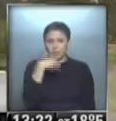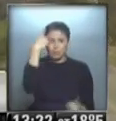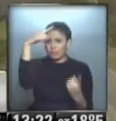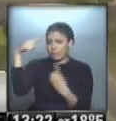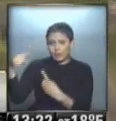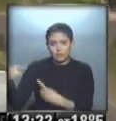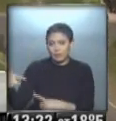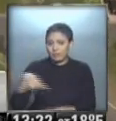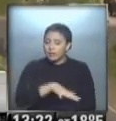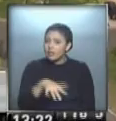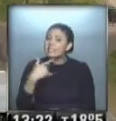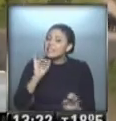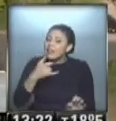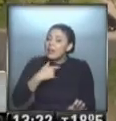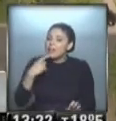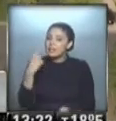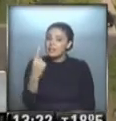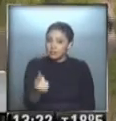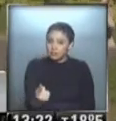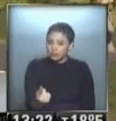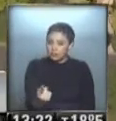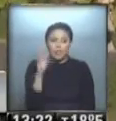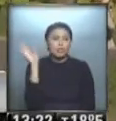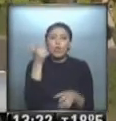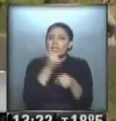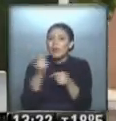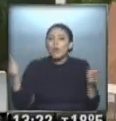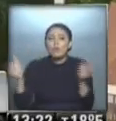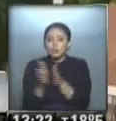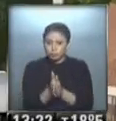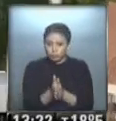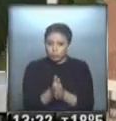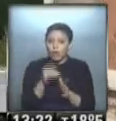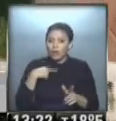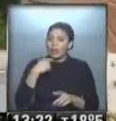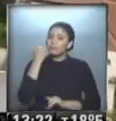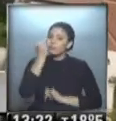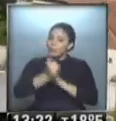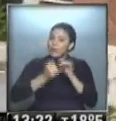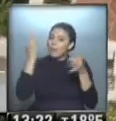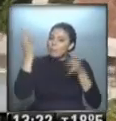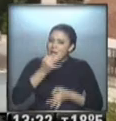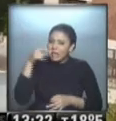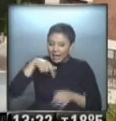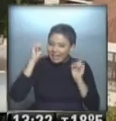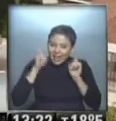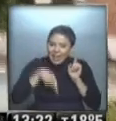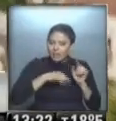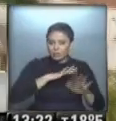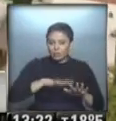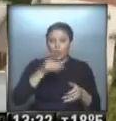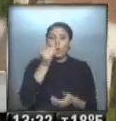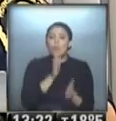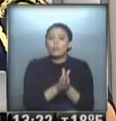multifacética. Lo que sí yo quiero rescatar es lo siguiente. El trabajo mancomunado, y lo voy a hablar específicamente en este procedimiento, con